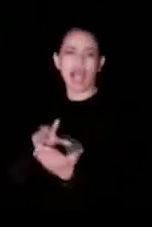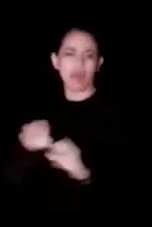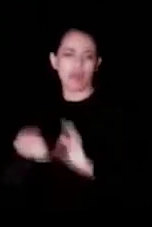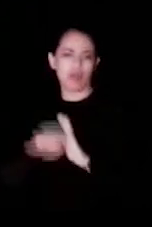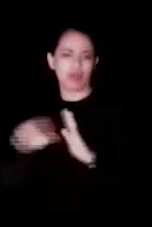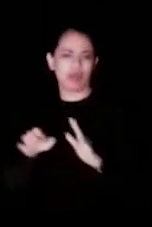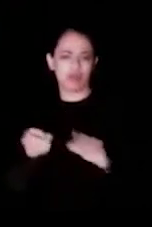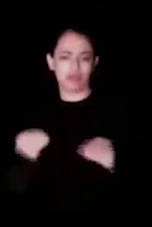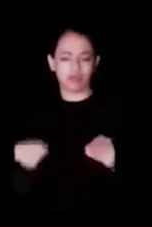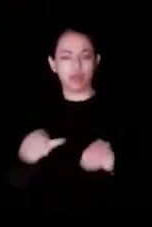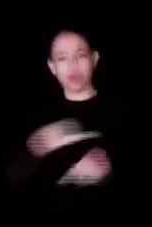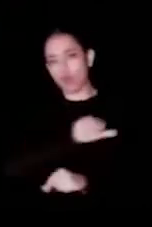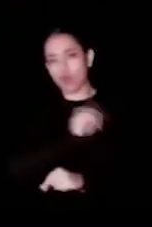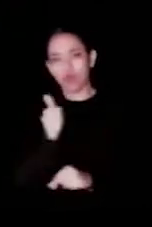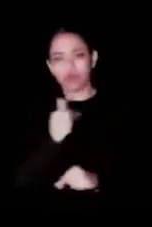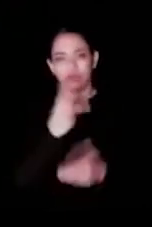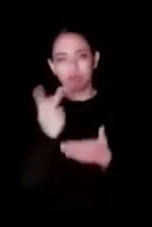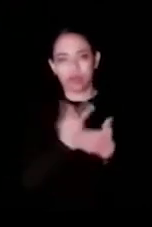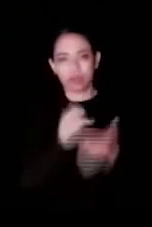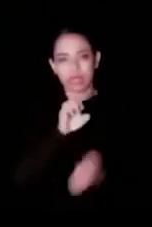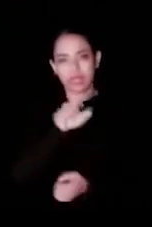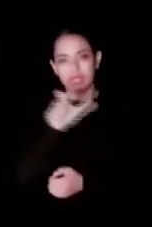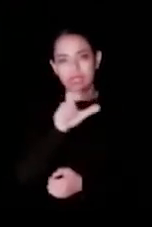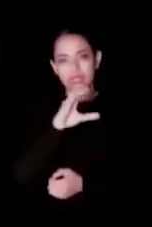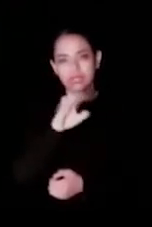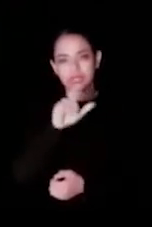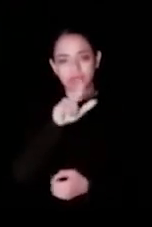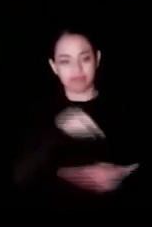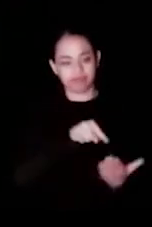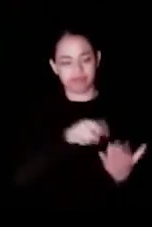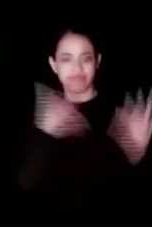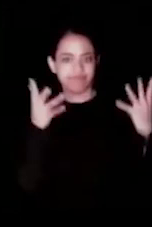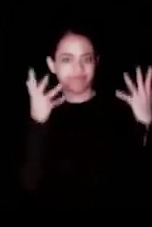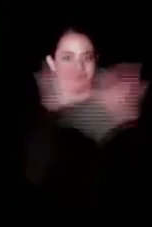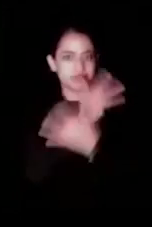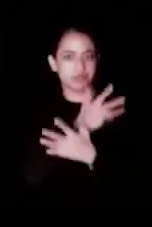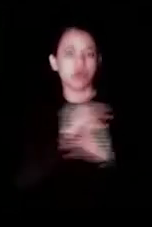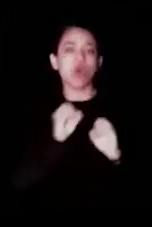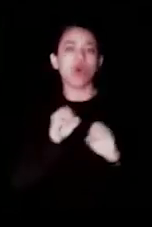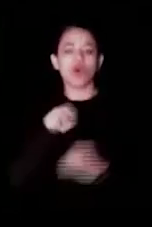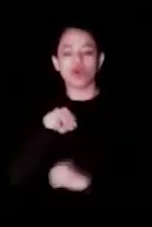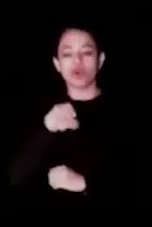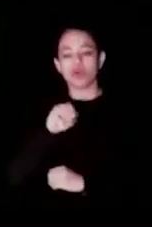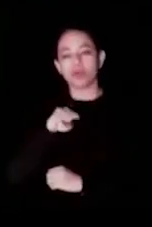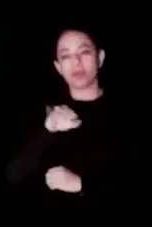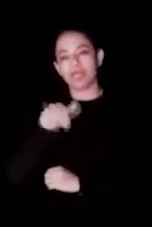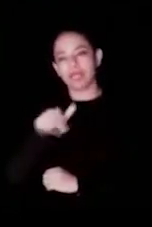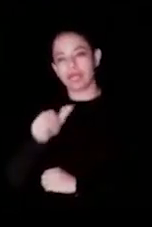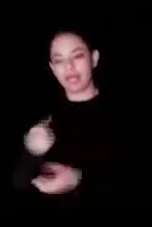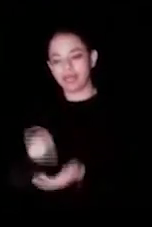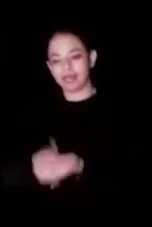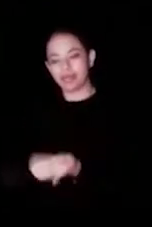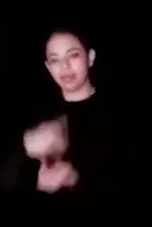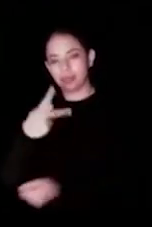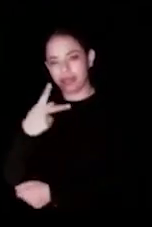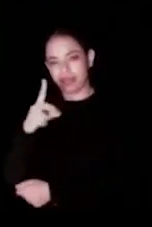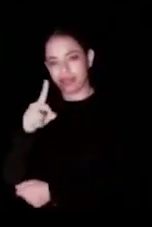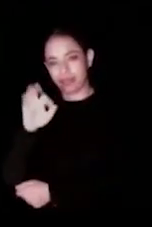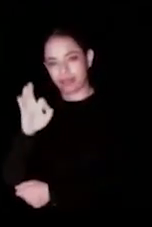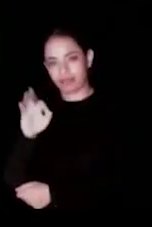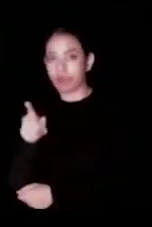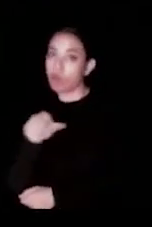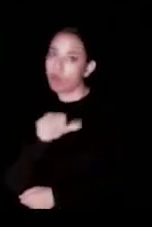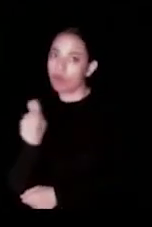Excel por ejemplo no es lo mismo que yo tenga la nómina en un formato pdf a que me la